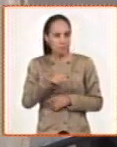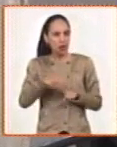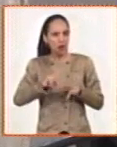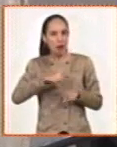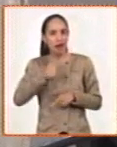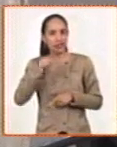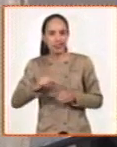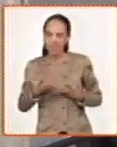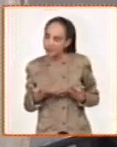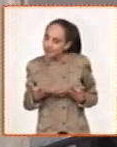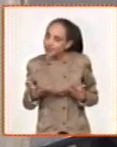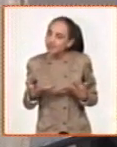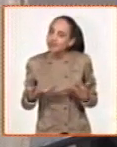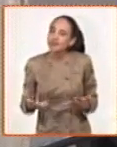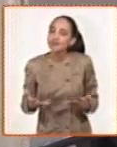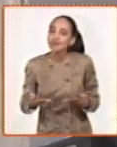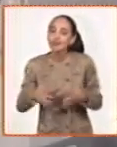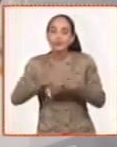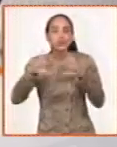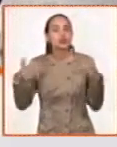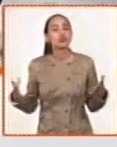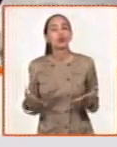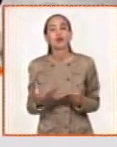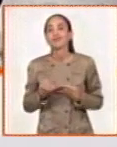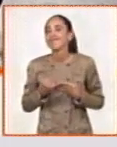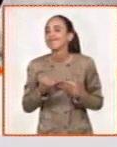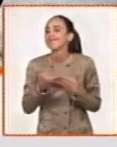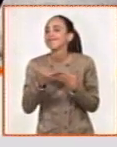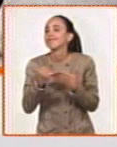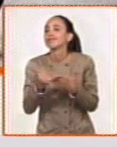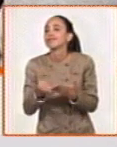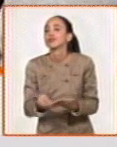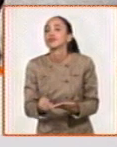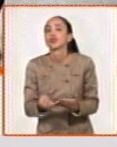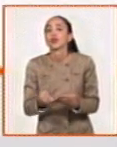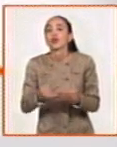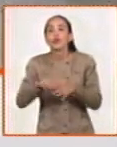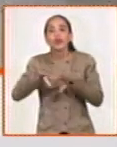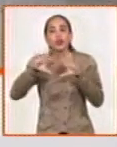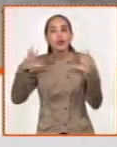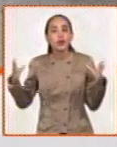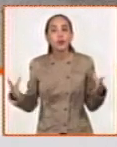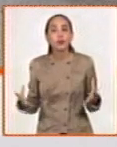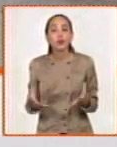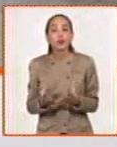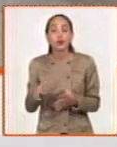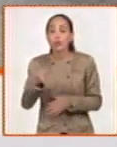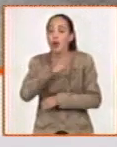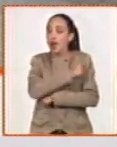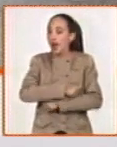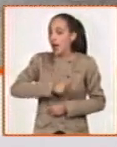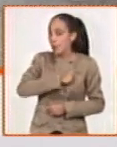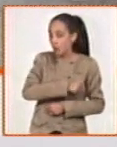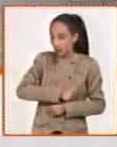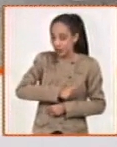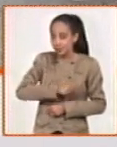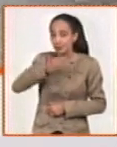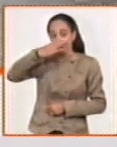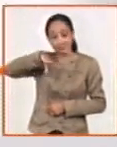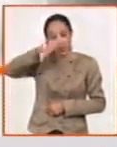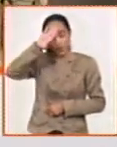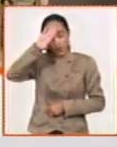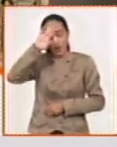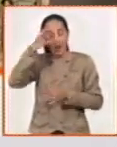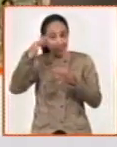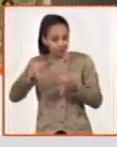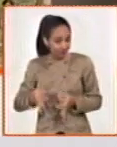toda la solidaridad del mundo y con todo ese patriotismo que nos distingue, en esa